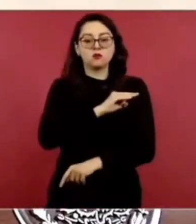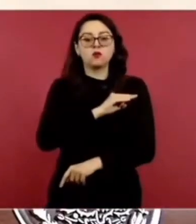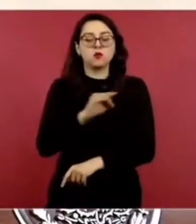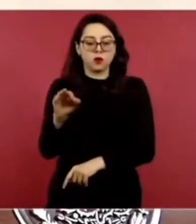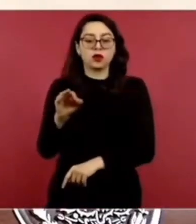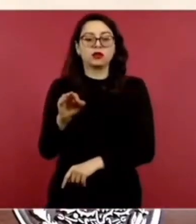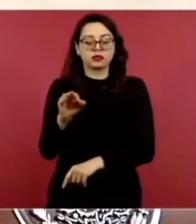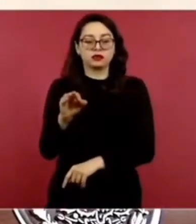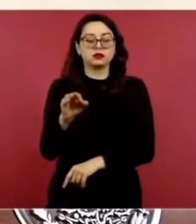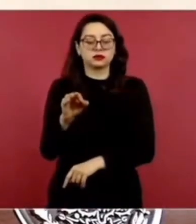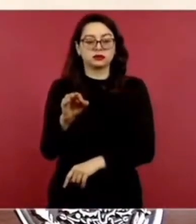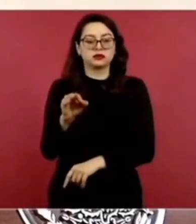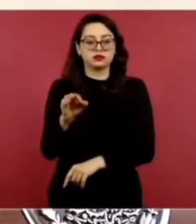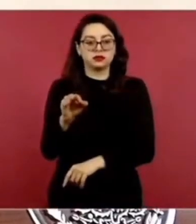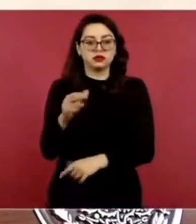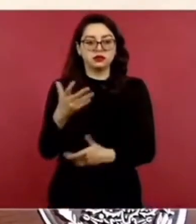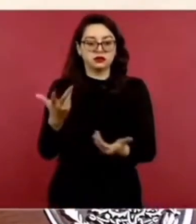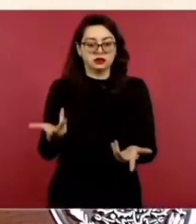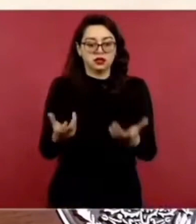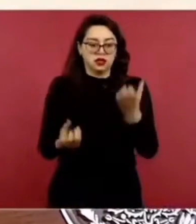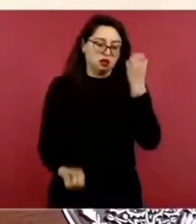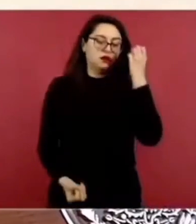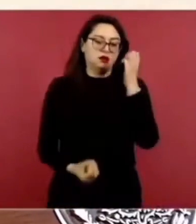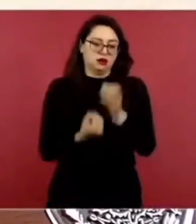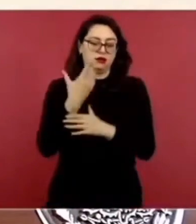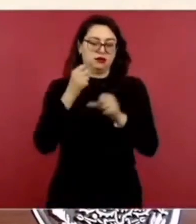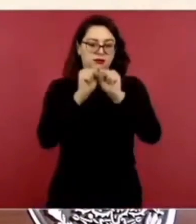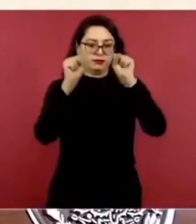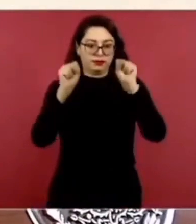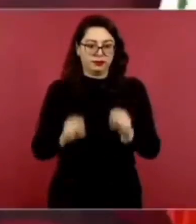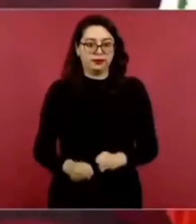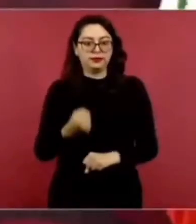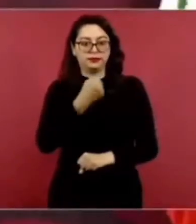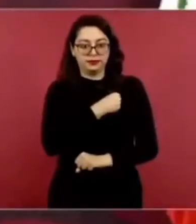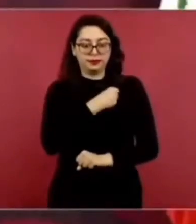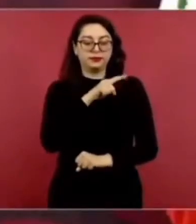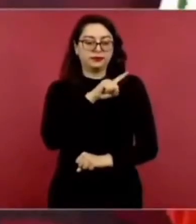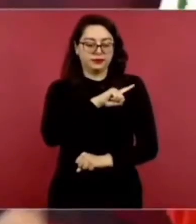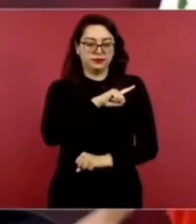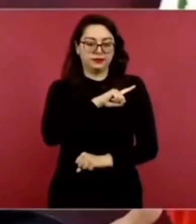Entonces, por eso, este sistema de salud